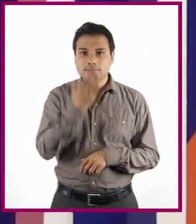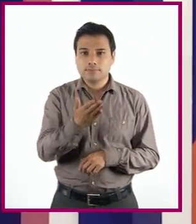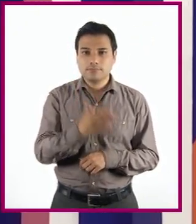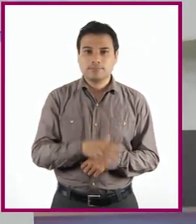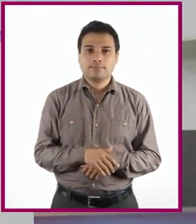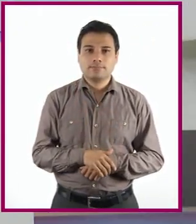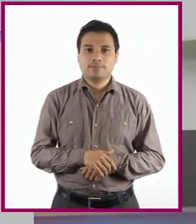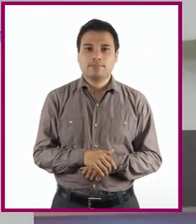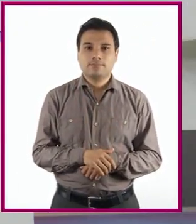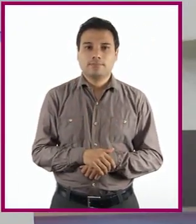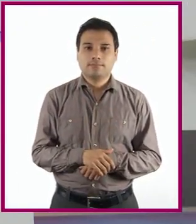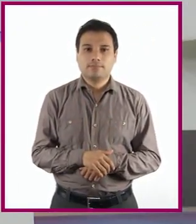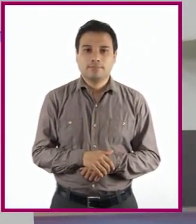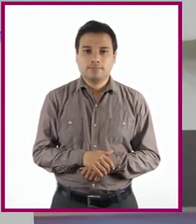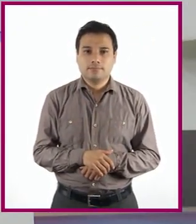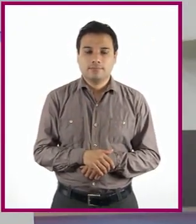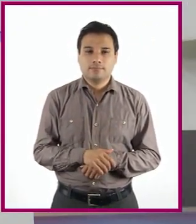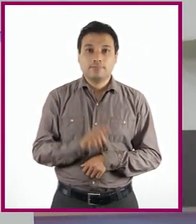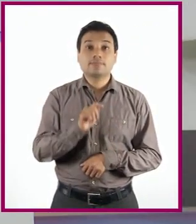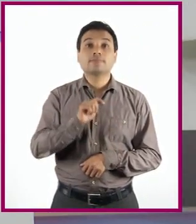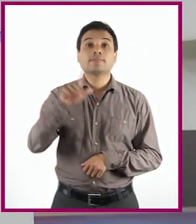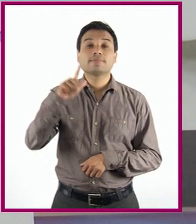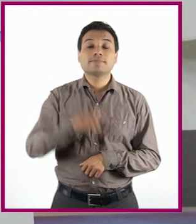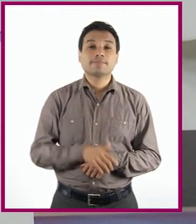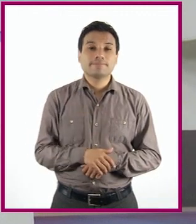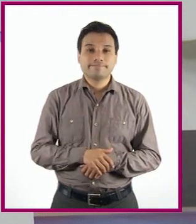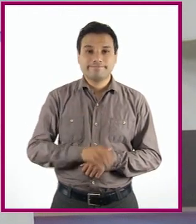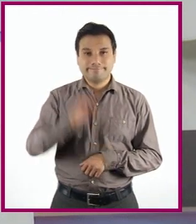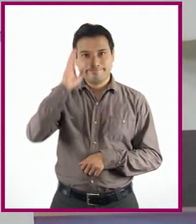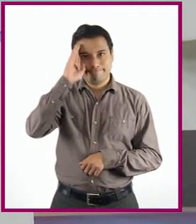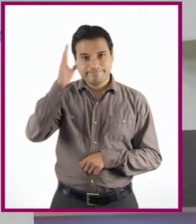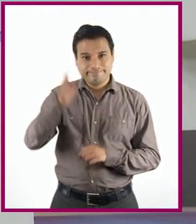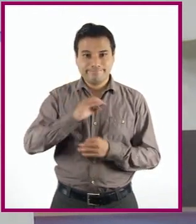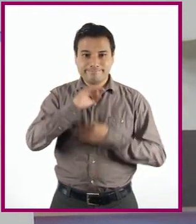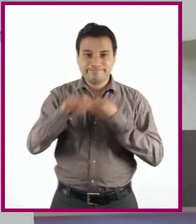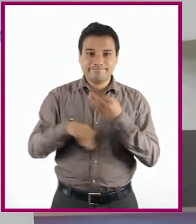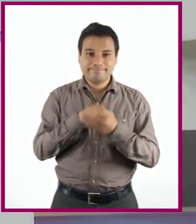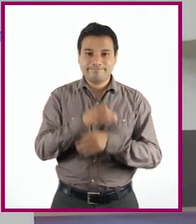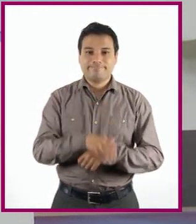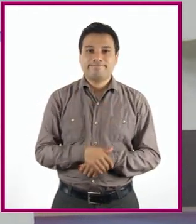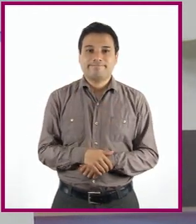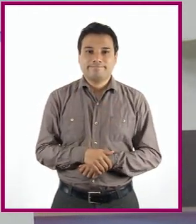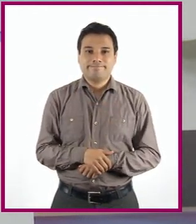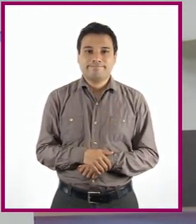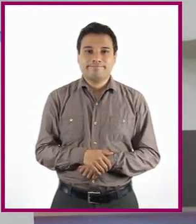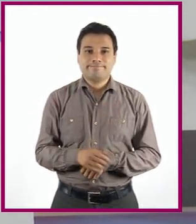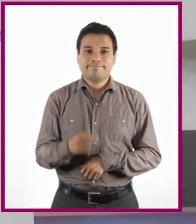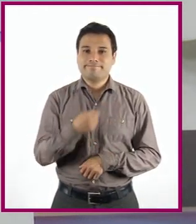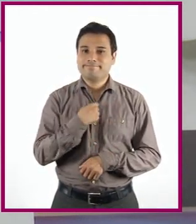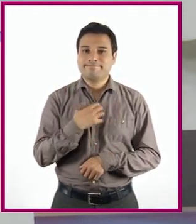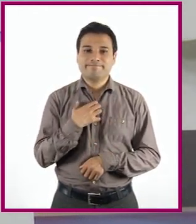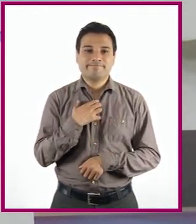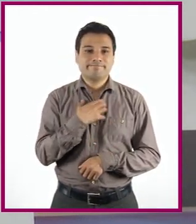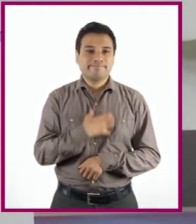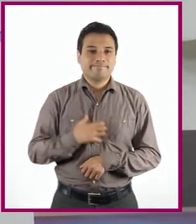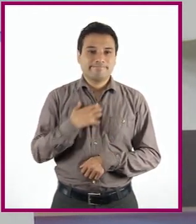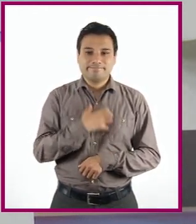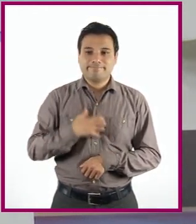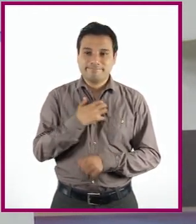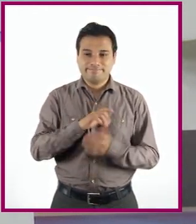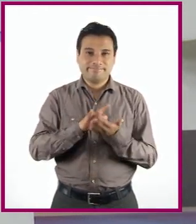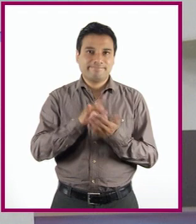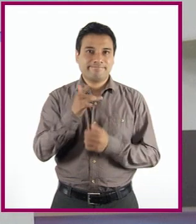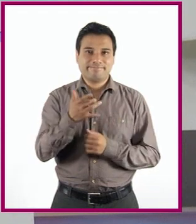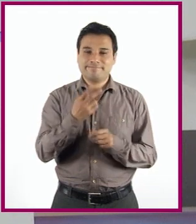bien. ¿Qué tal, Elena? Hola a todos aquí y en casa. Me entusiasma mucho y les agradezco la